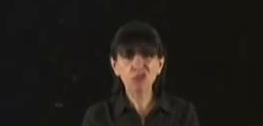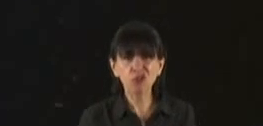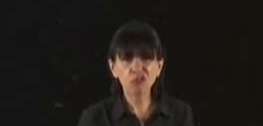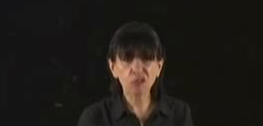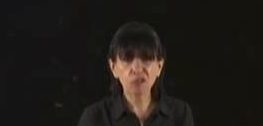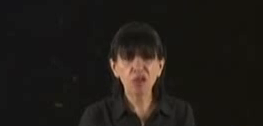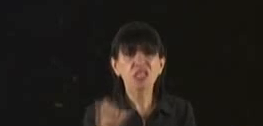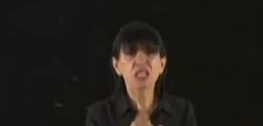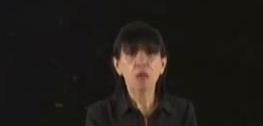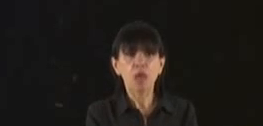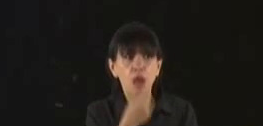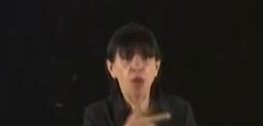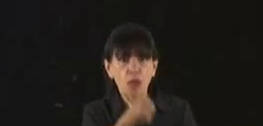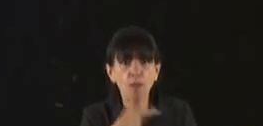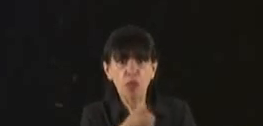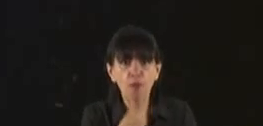tenerlos tranquilos.